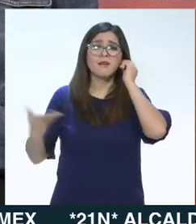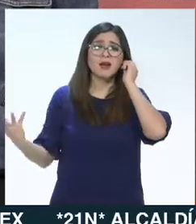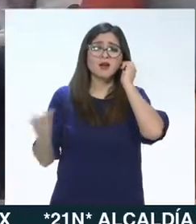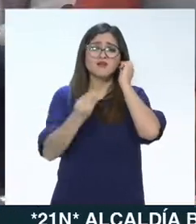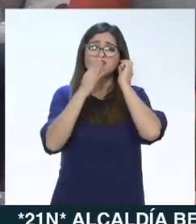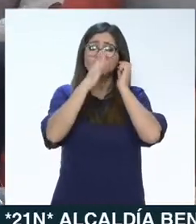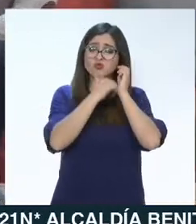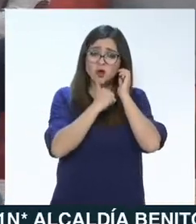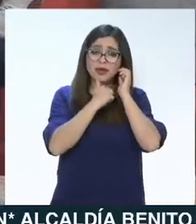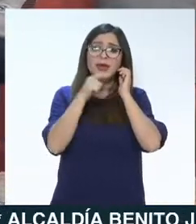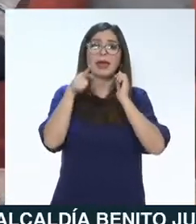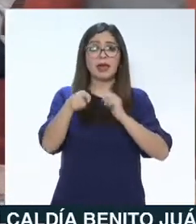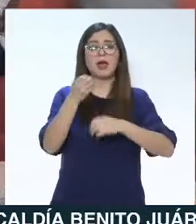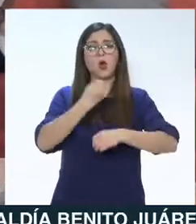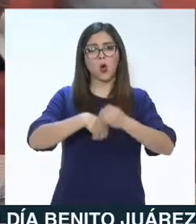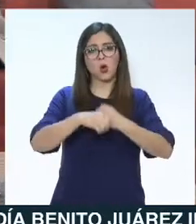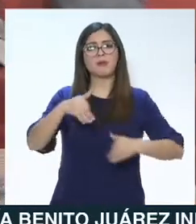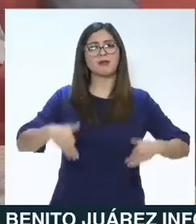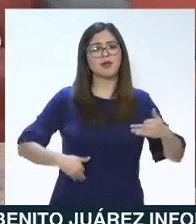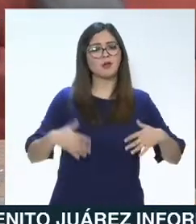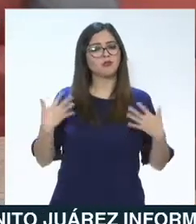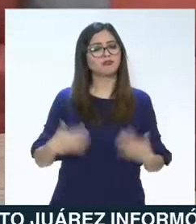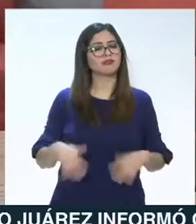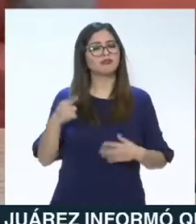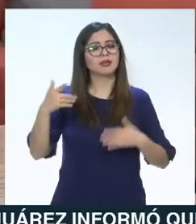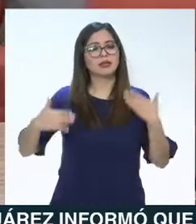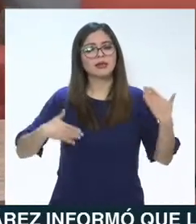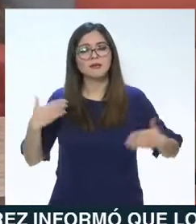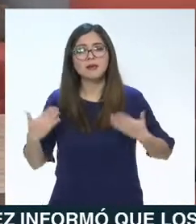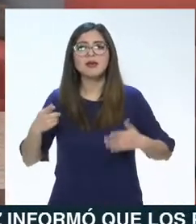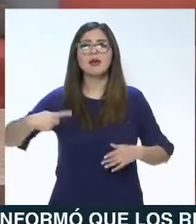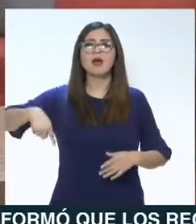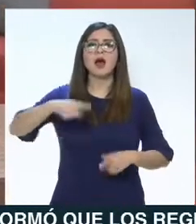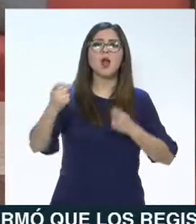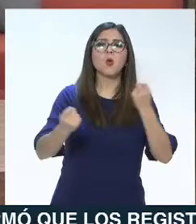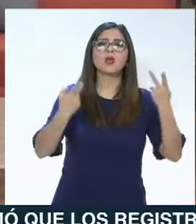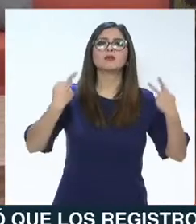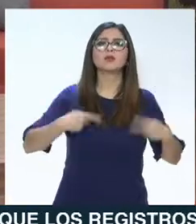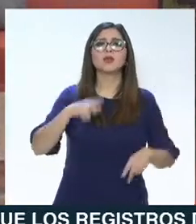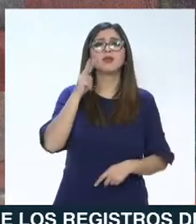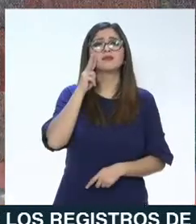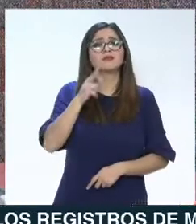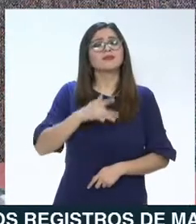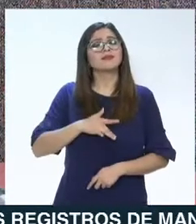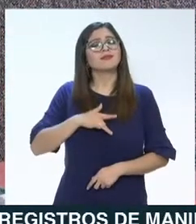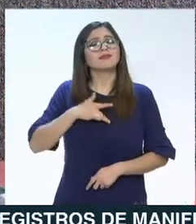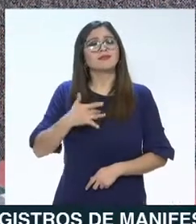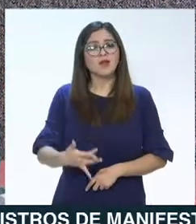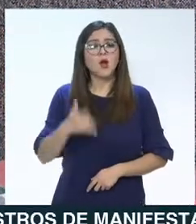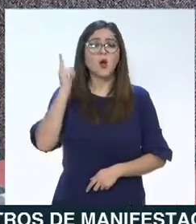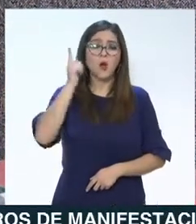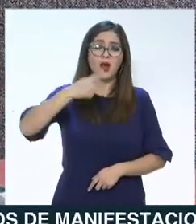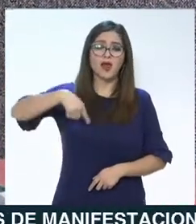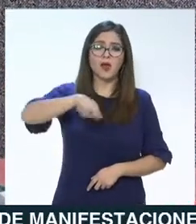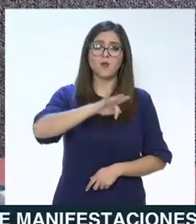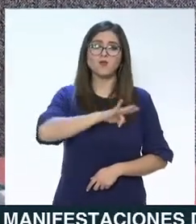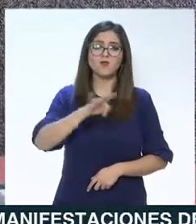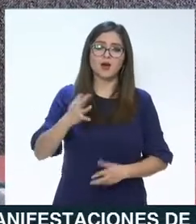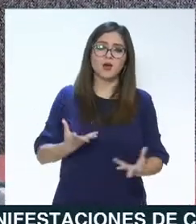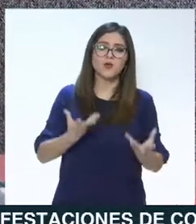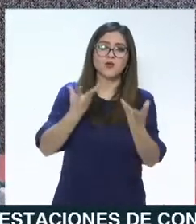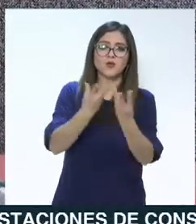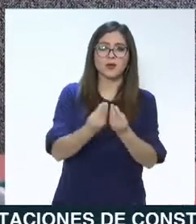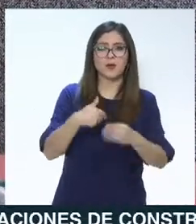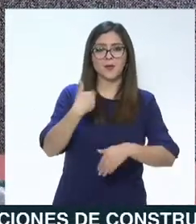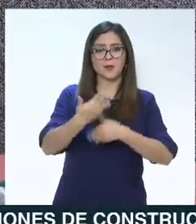una obra en la que se van a divertir, es muy digerible, muy conmovedora, entonces de verdad los invito a que nos acompañen en